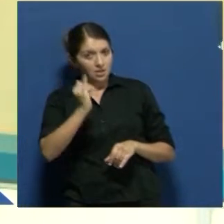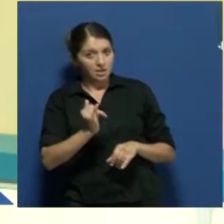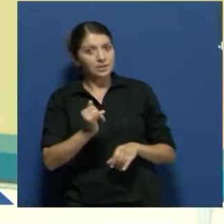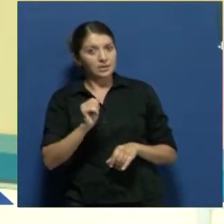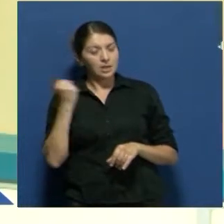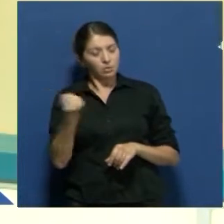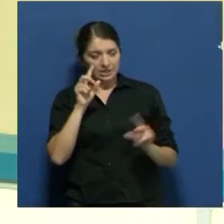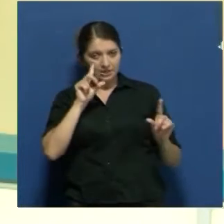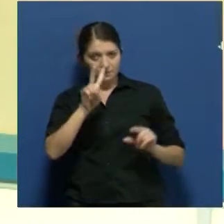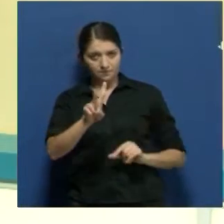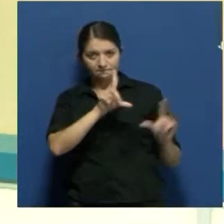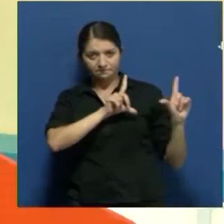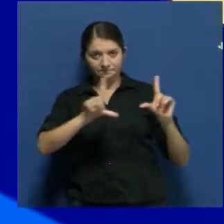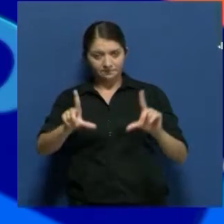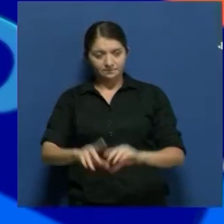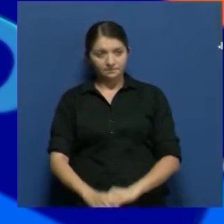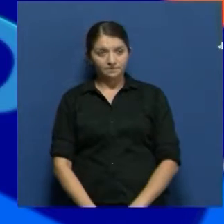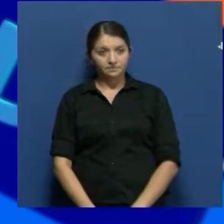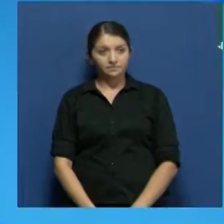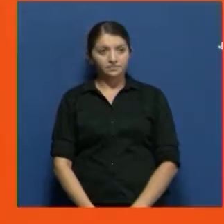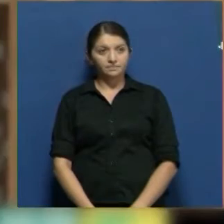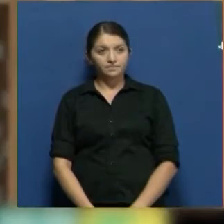jugosos. Veámoslo.